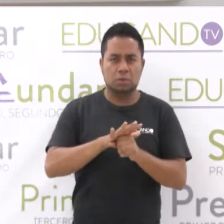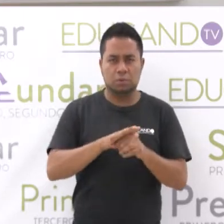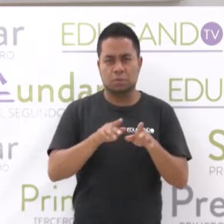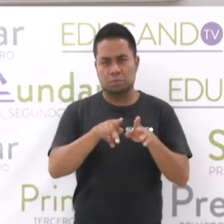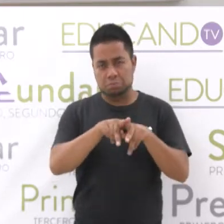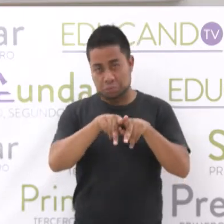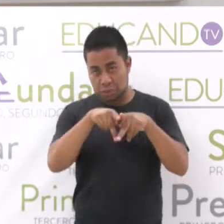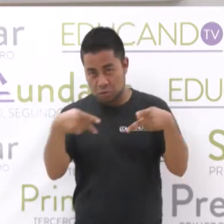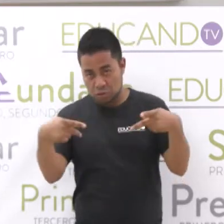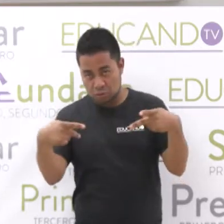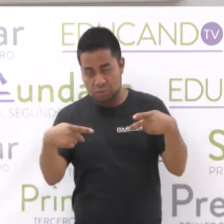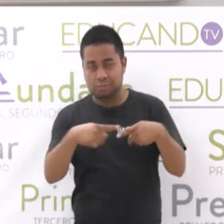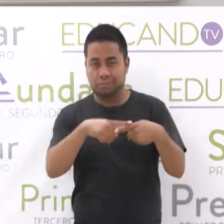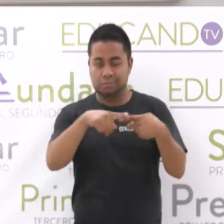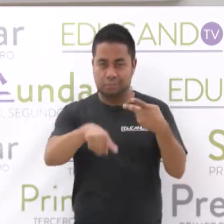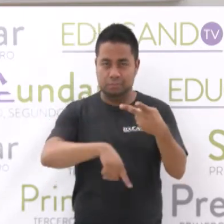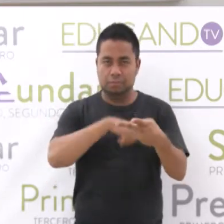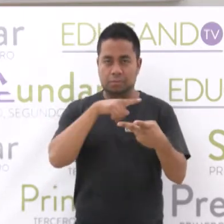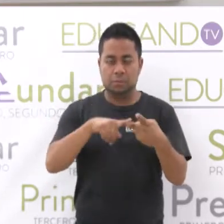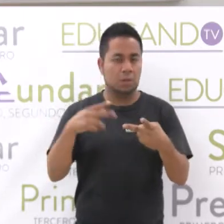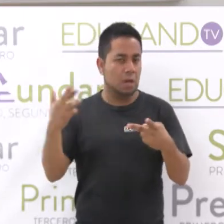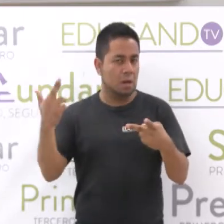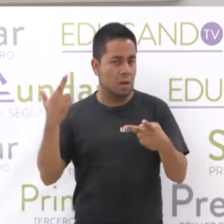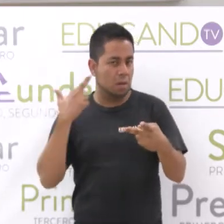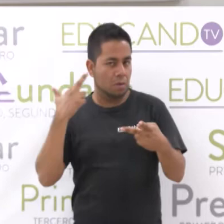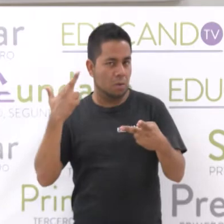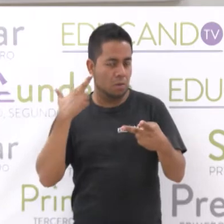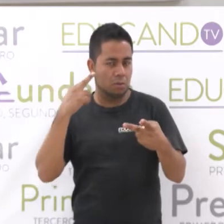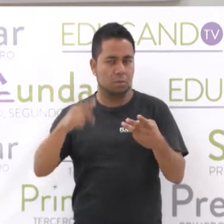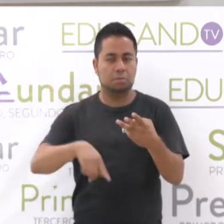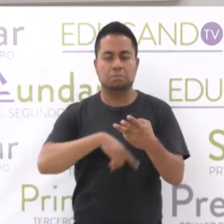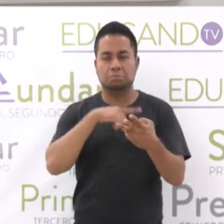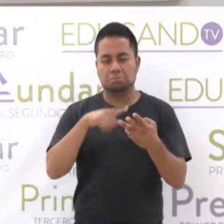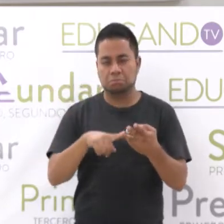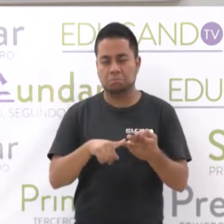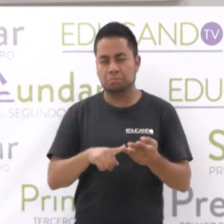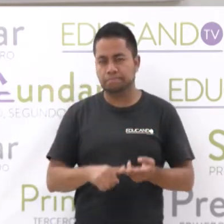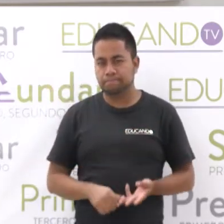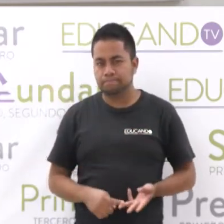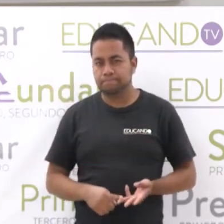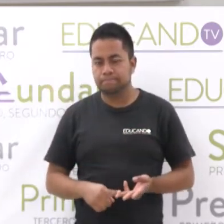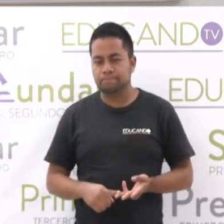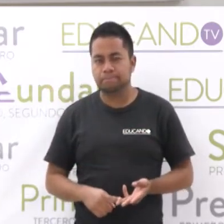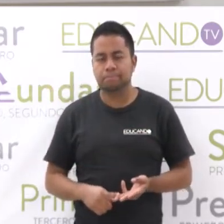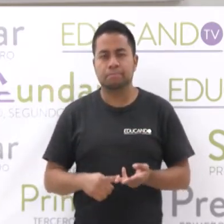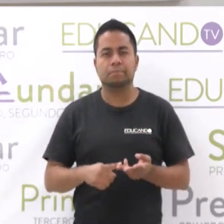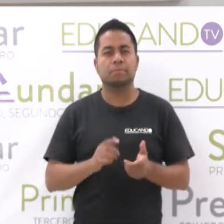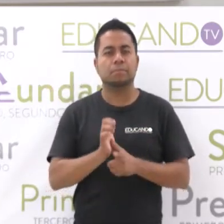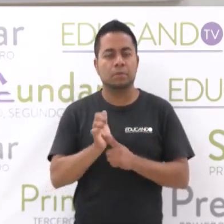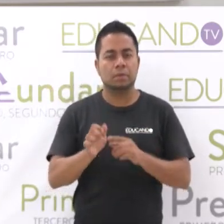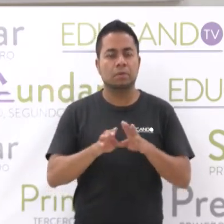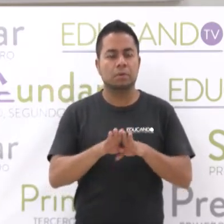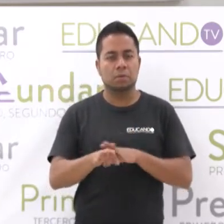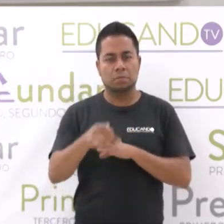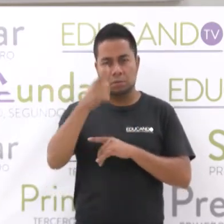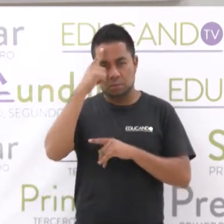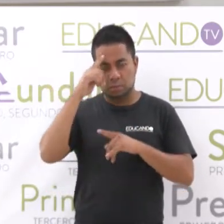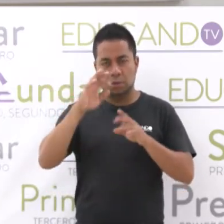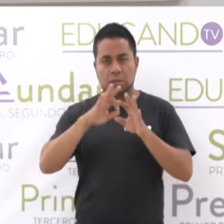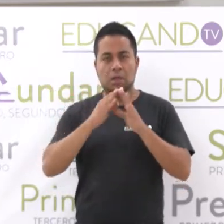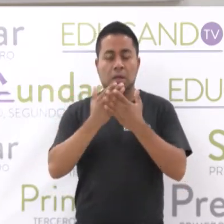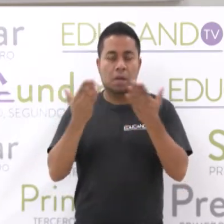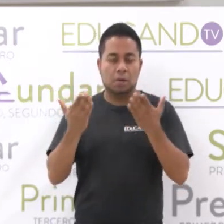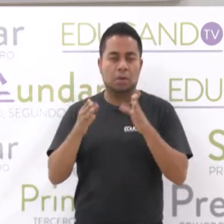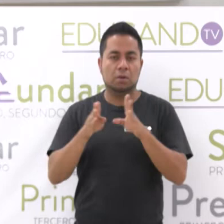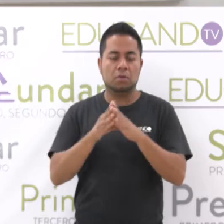El periódico, el radio. Y entonces, ¿cuáles serían los medios que ahora no